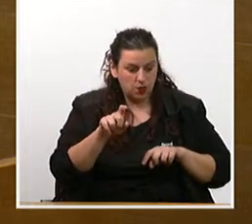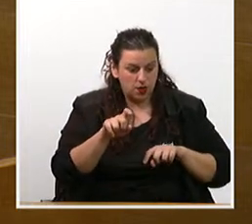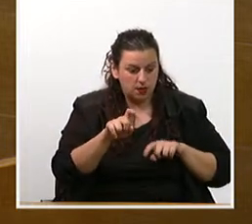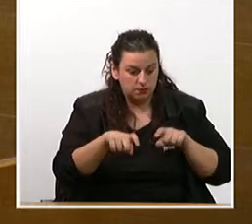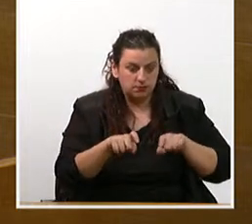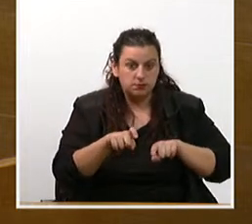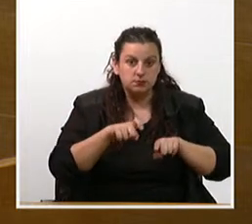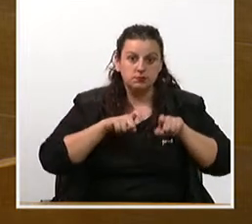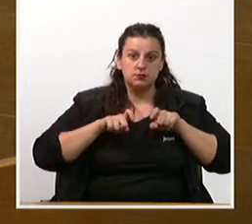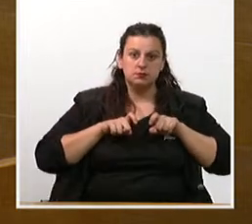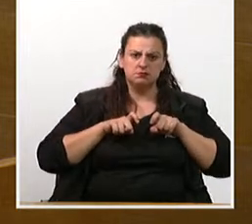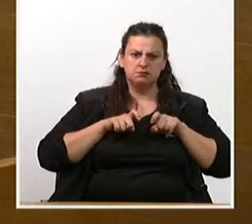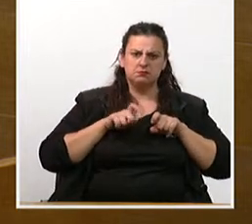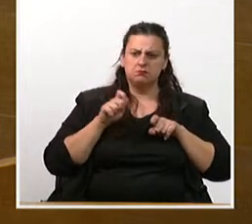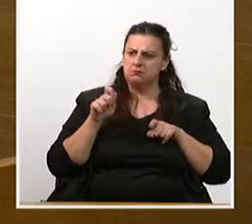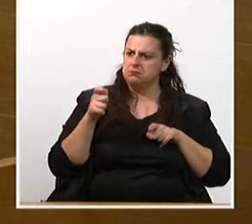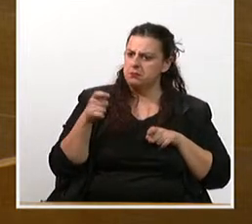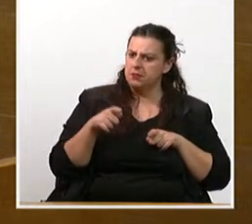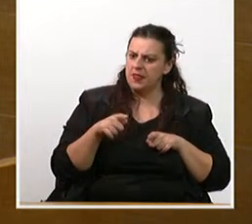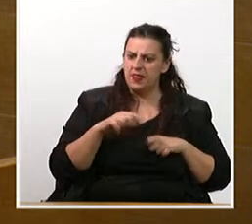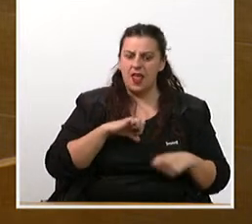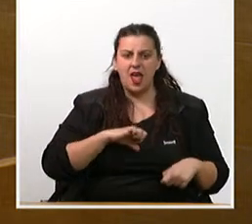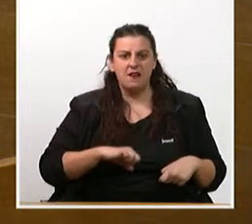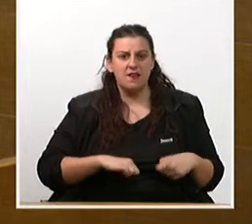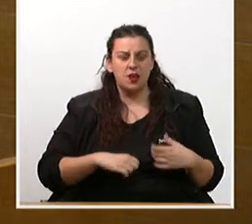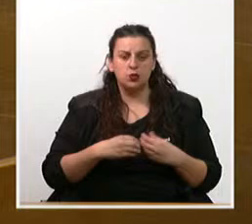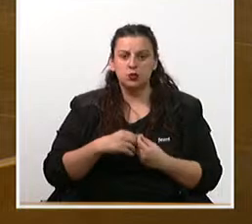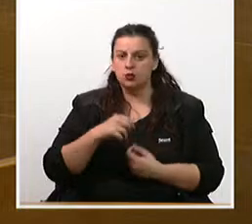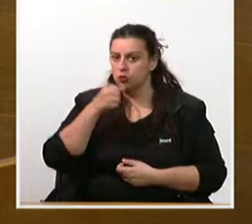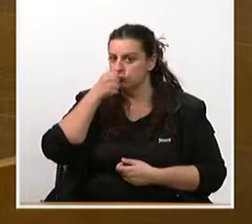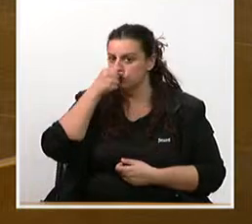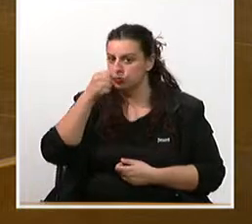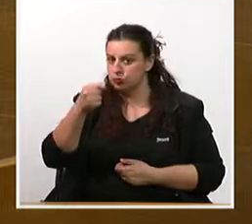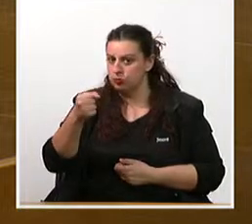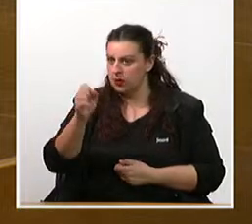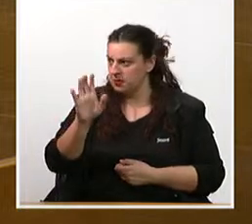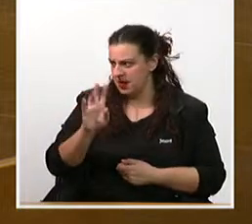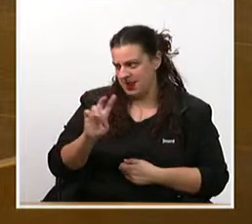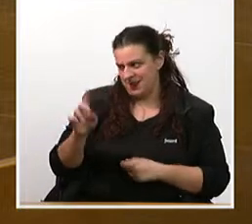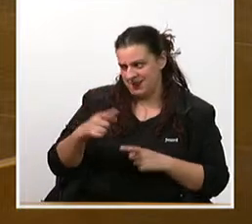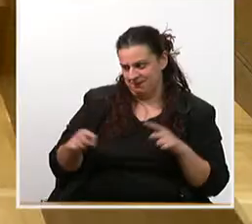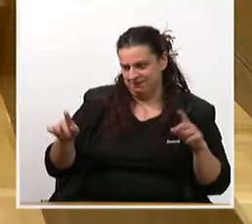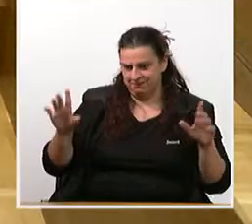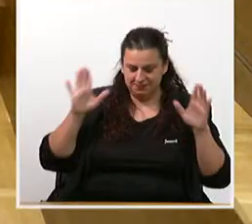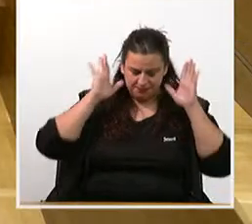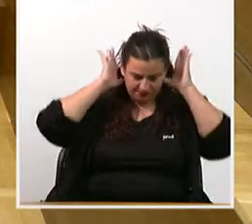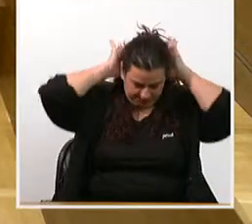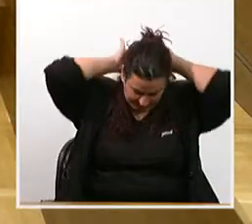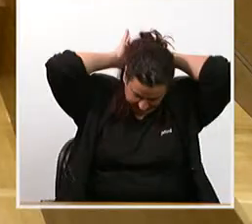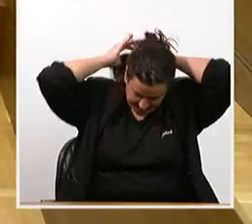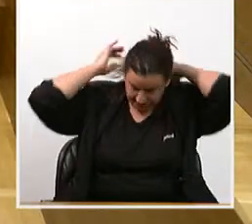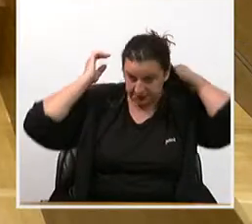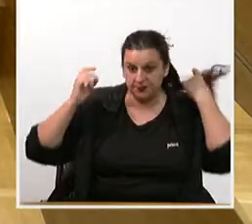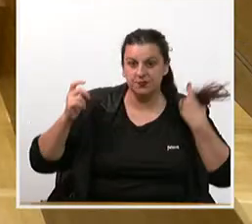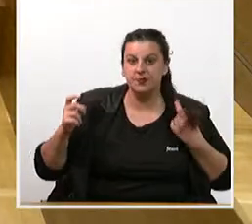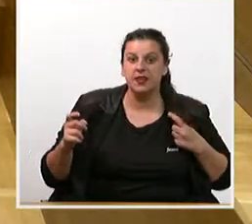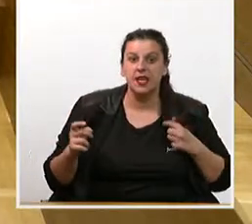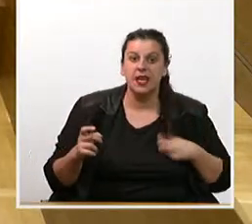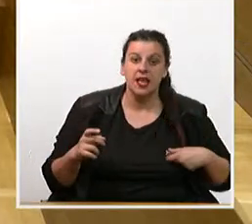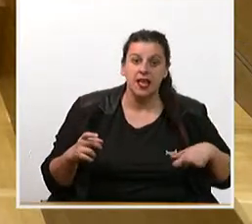atrás Me suena más a la relación de ábalos con el partido socialista que a cualquier otra cosa eh No sé creo